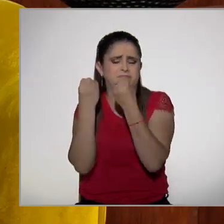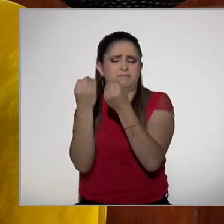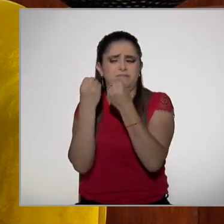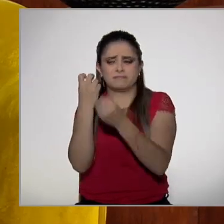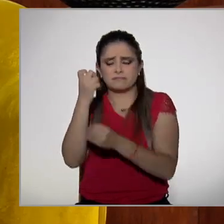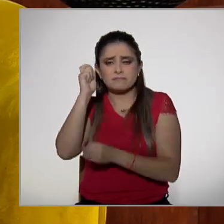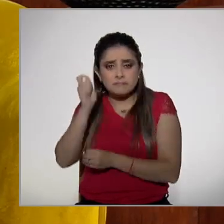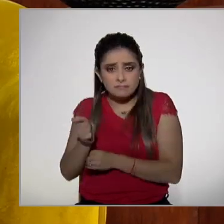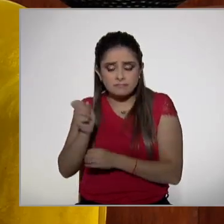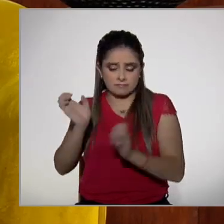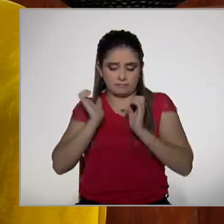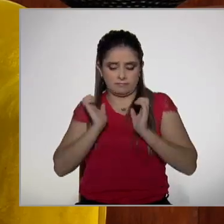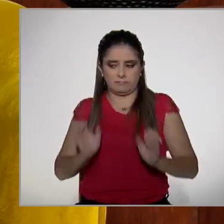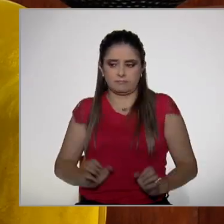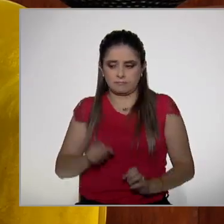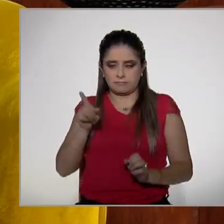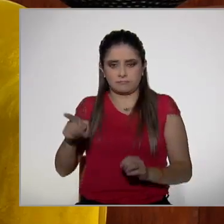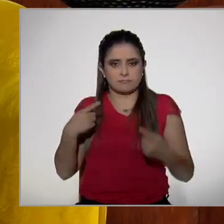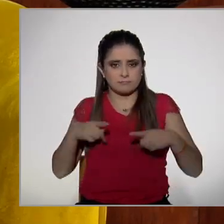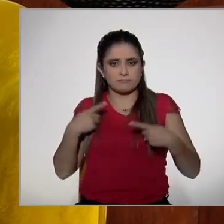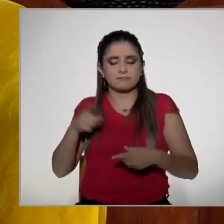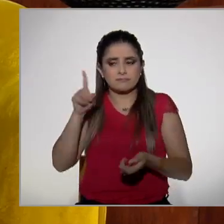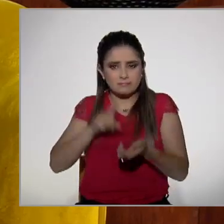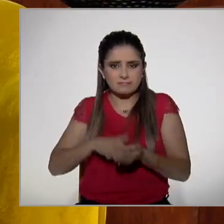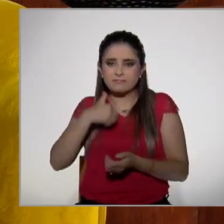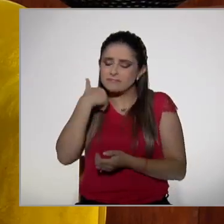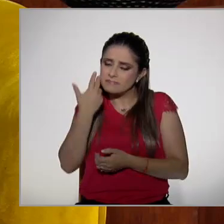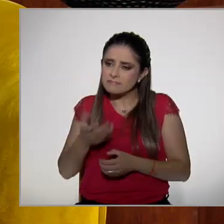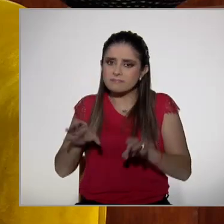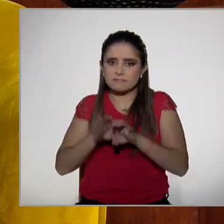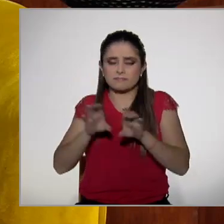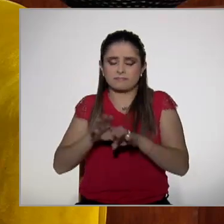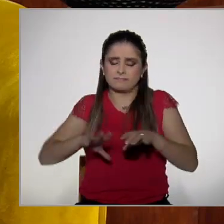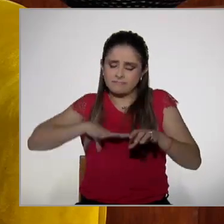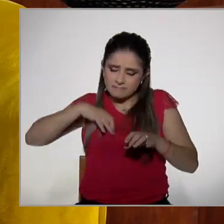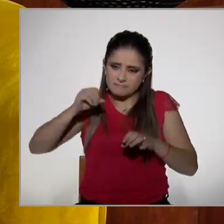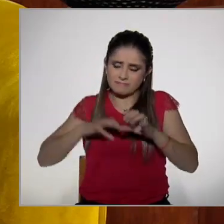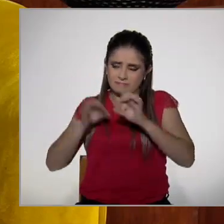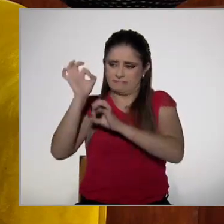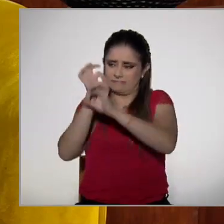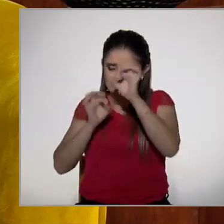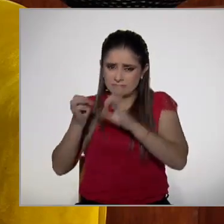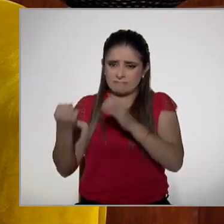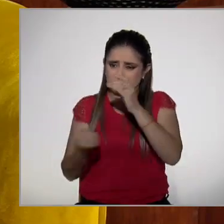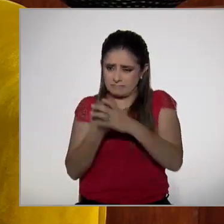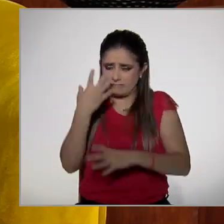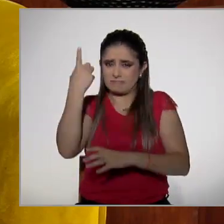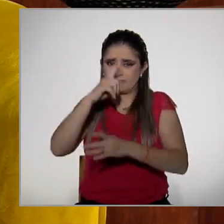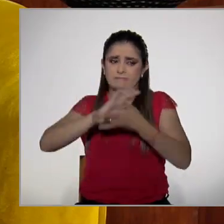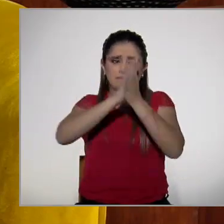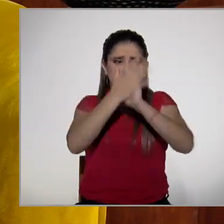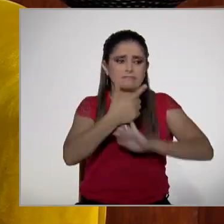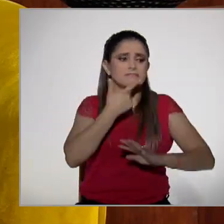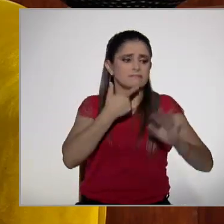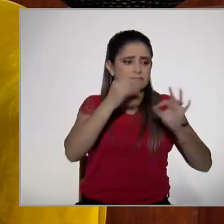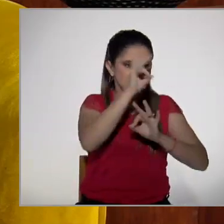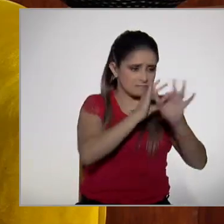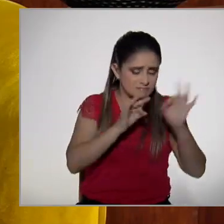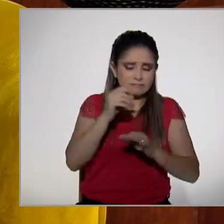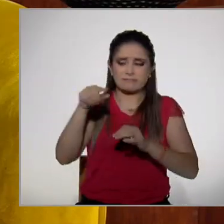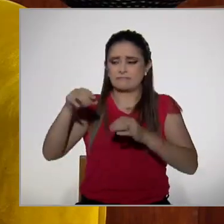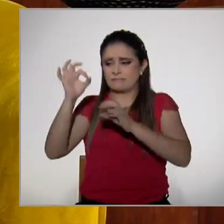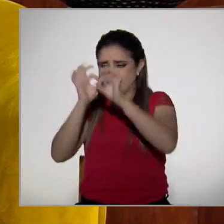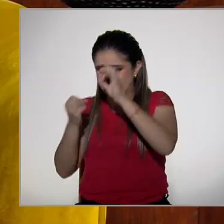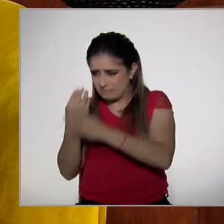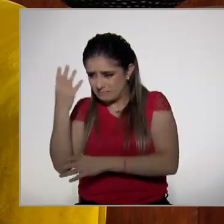el organismo de esa persona está tratando de compensarlo y entonces su médula ósea que entendemos que ésta hacen a que el problema no es